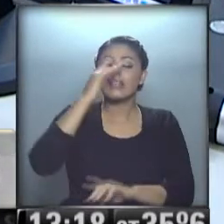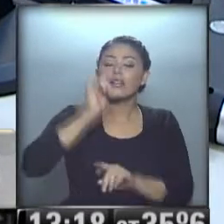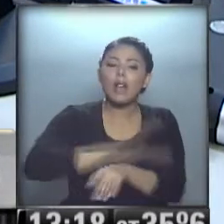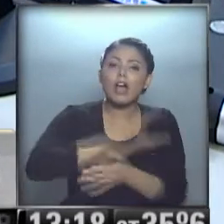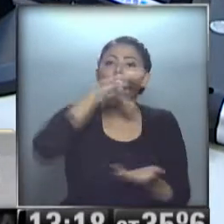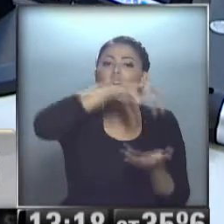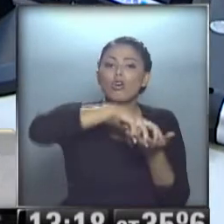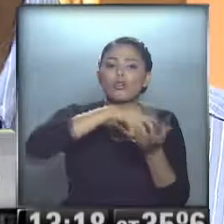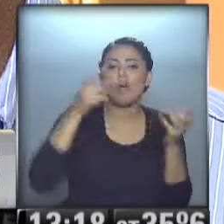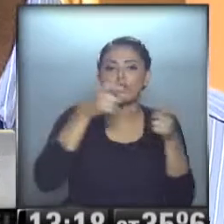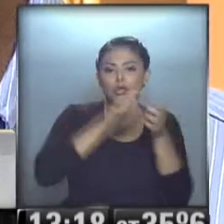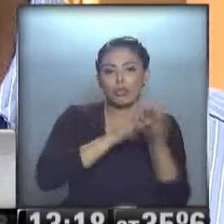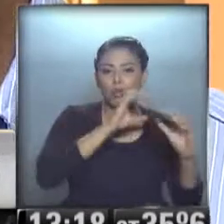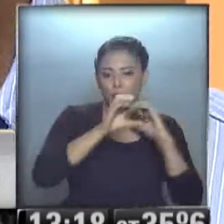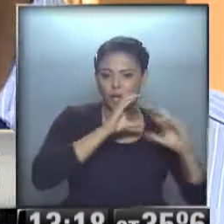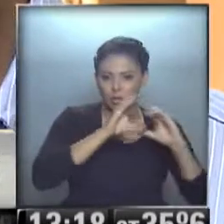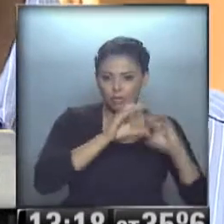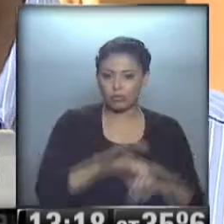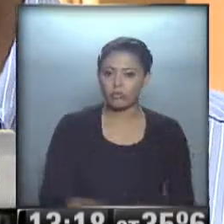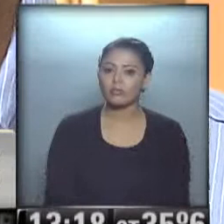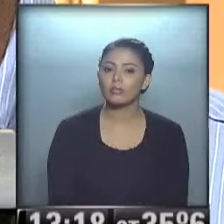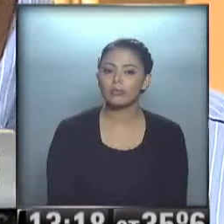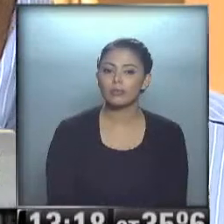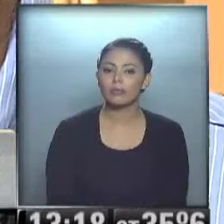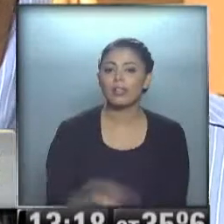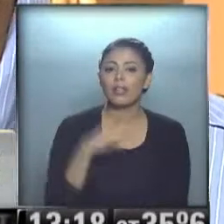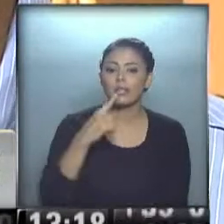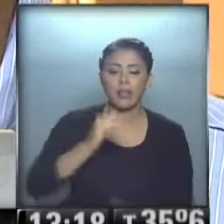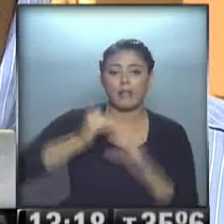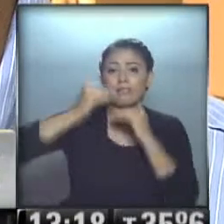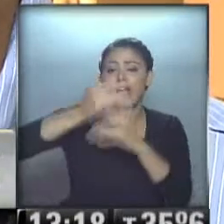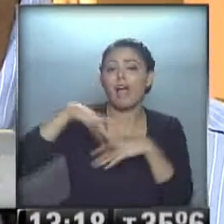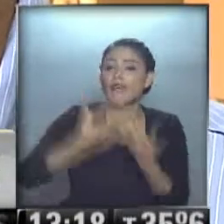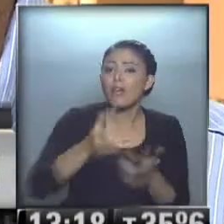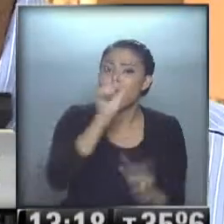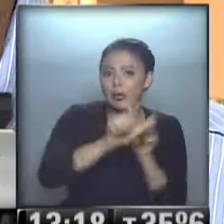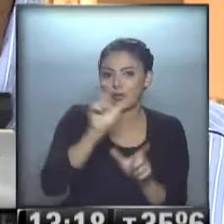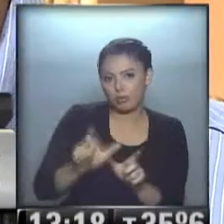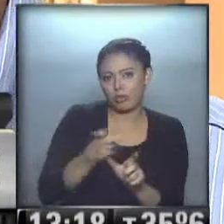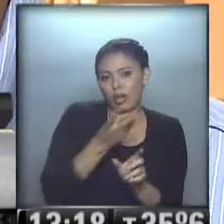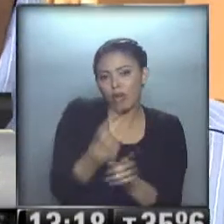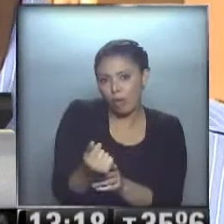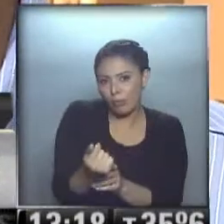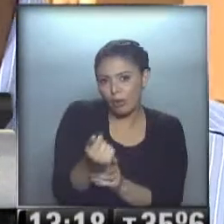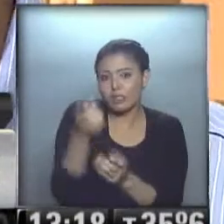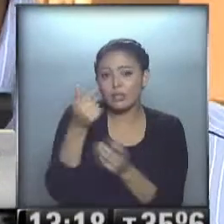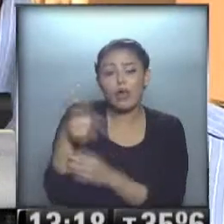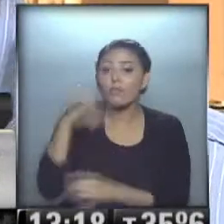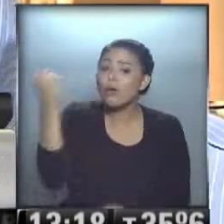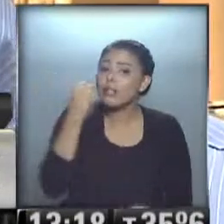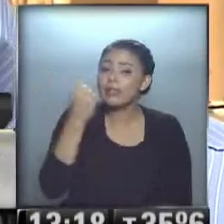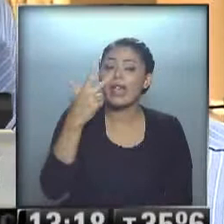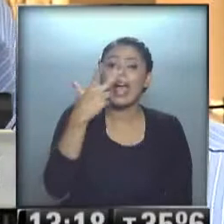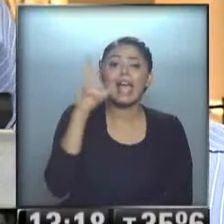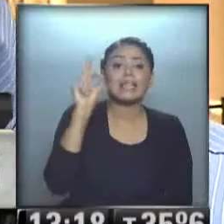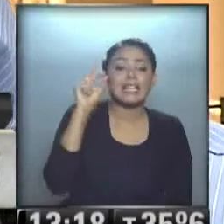comunicaciones a un paso más a favor del consumidor muy importante que es que los primeros 30 segundos